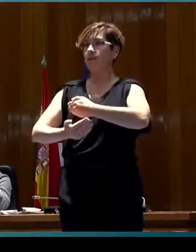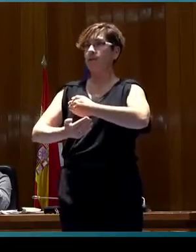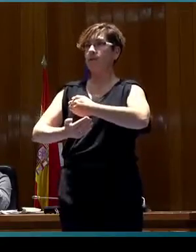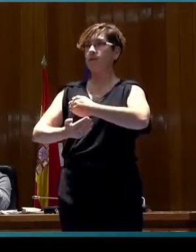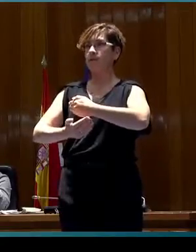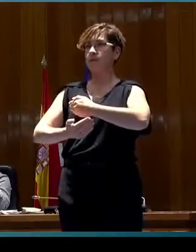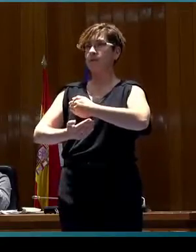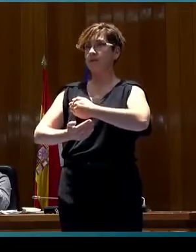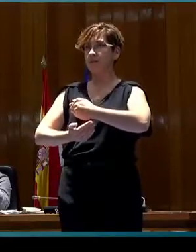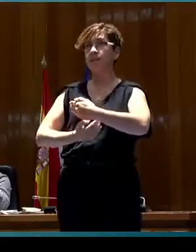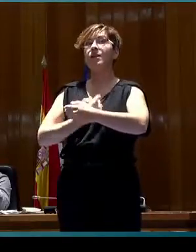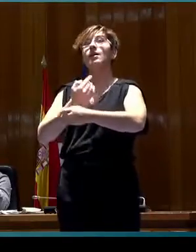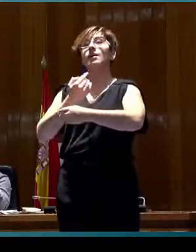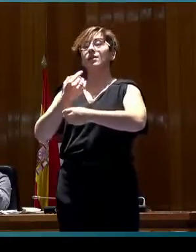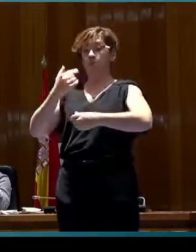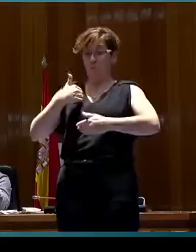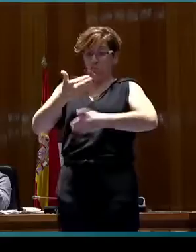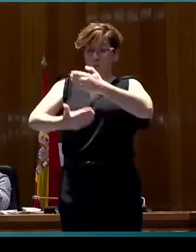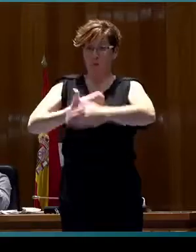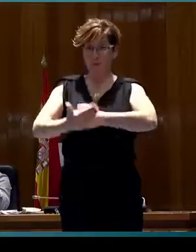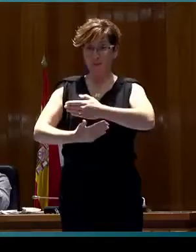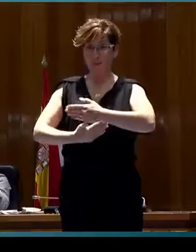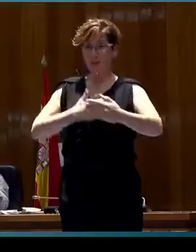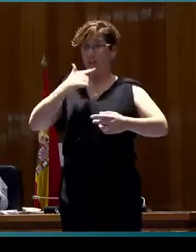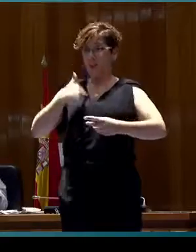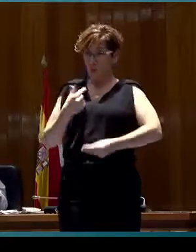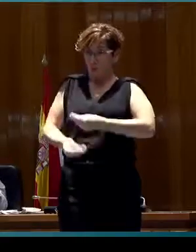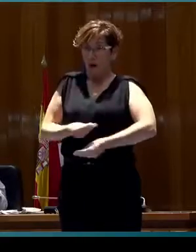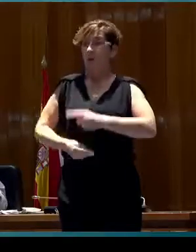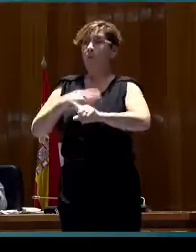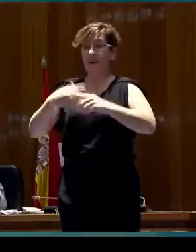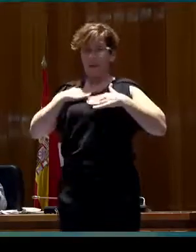la figura del intérprete, considera